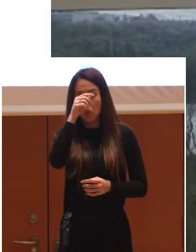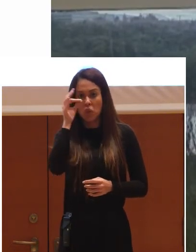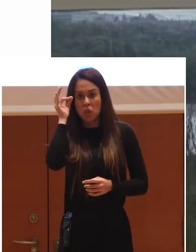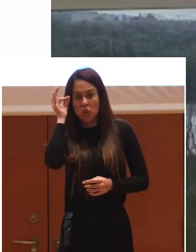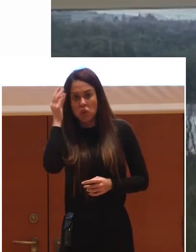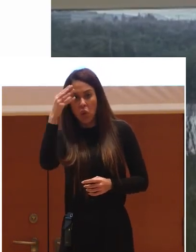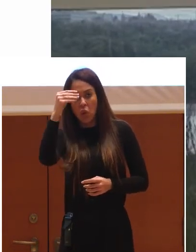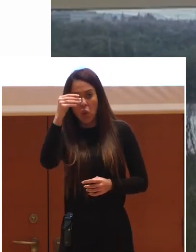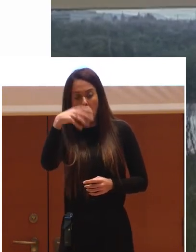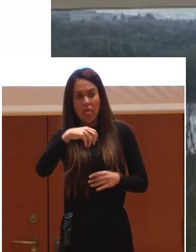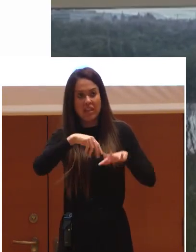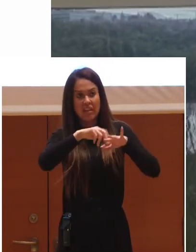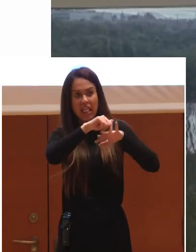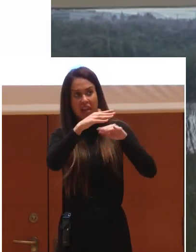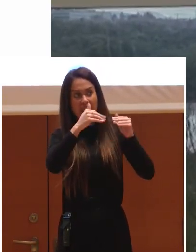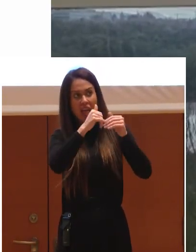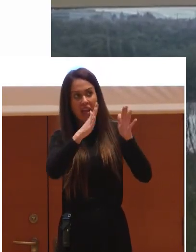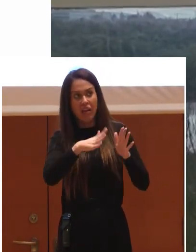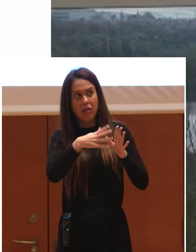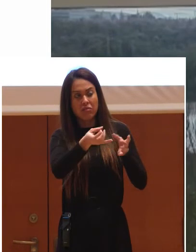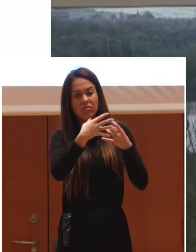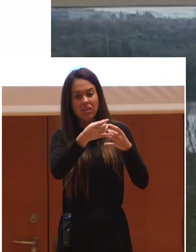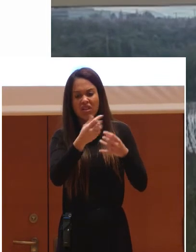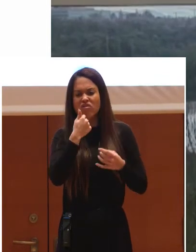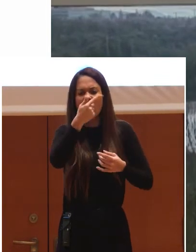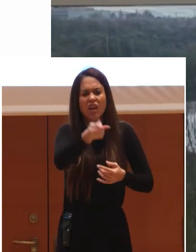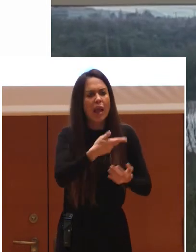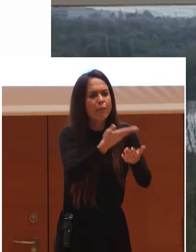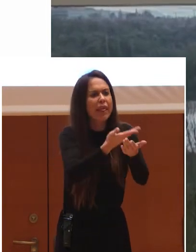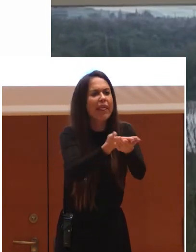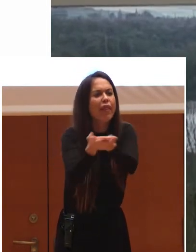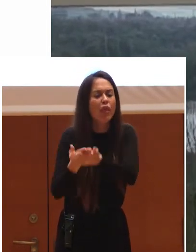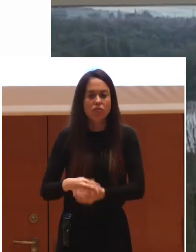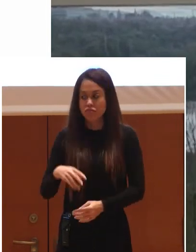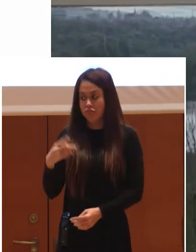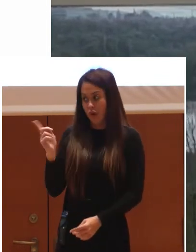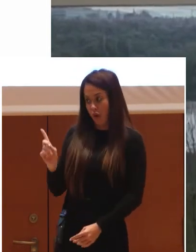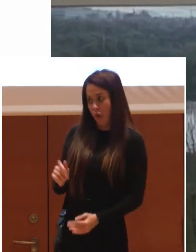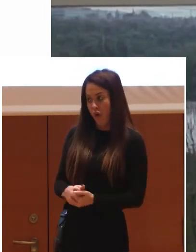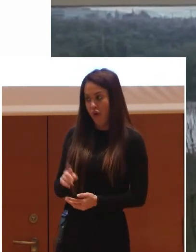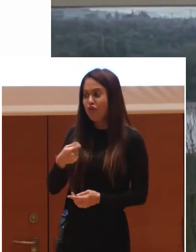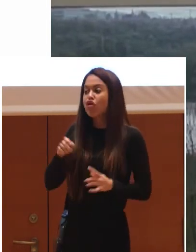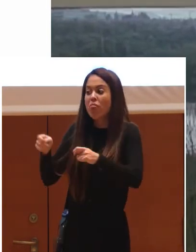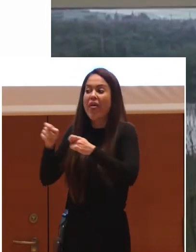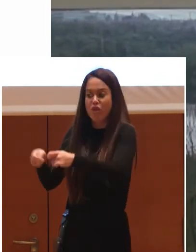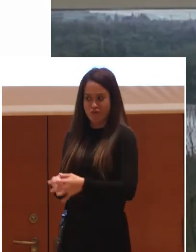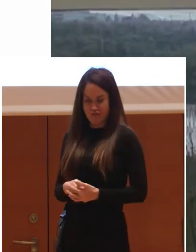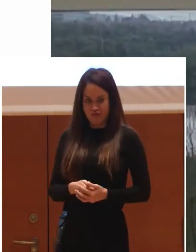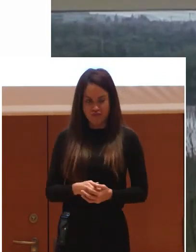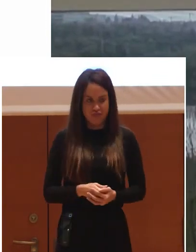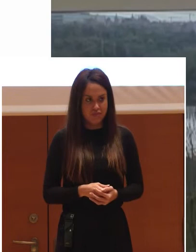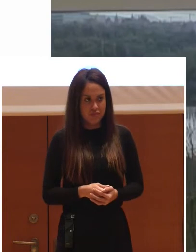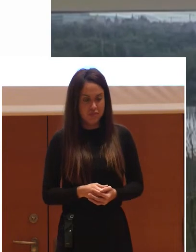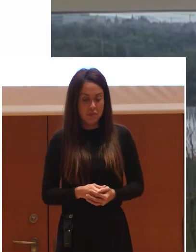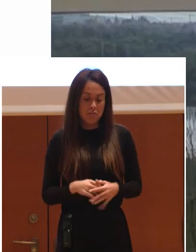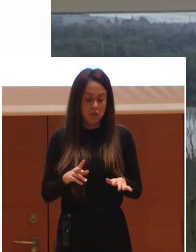pues me enteré porque venga hablaron unos chicos en las escaleras de mi casa ofreciendo digo que